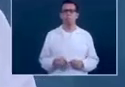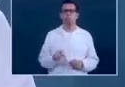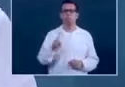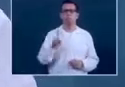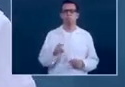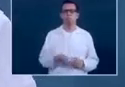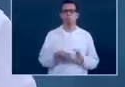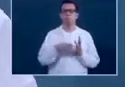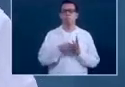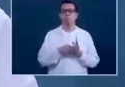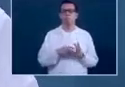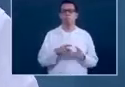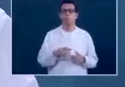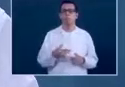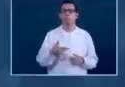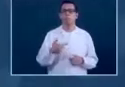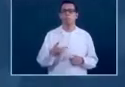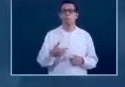1991,